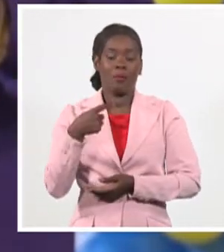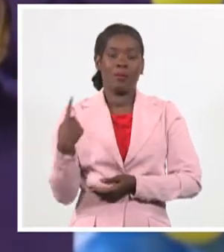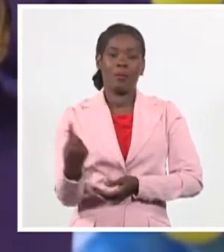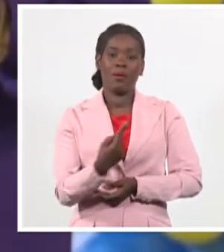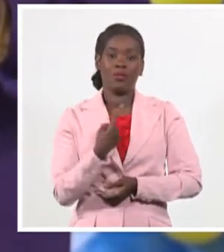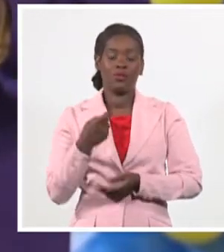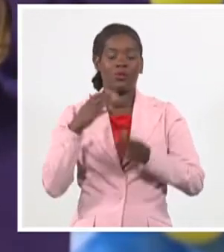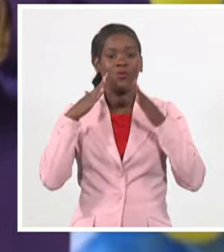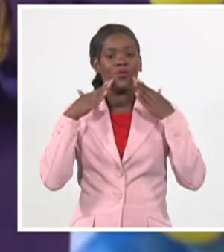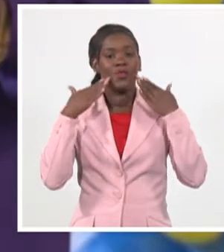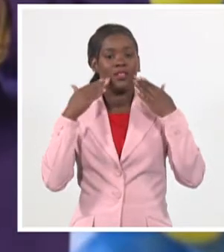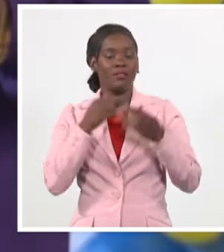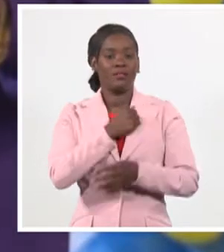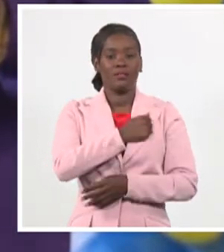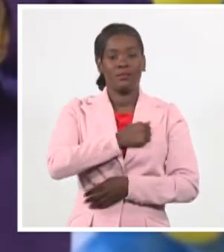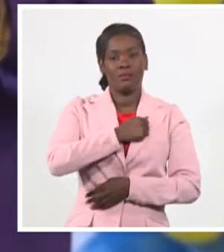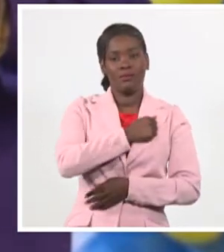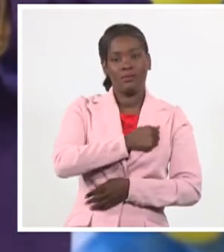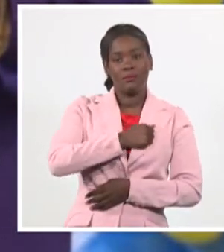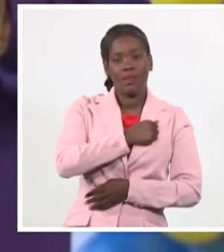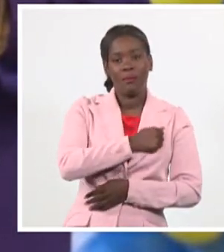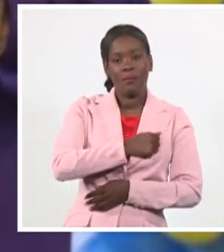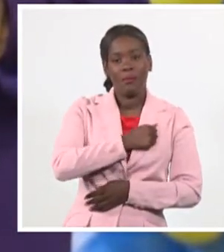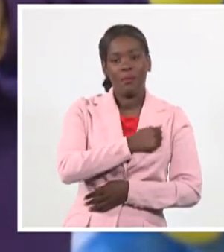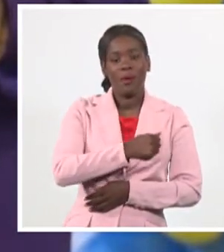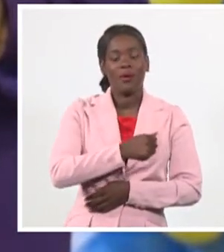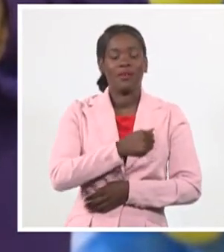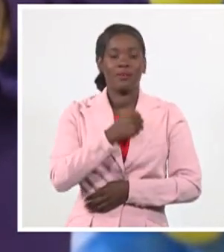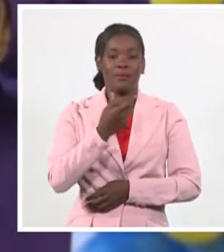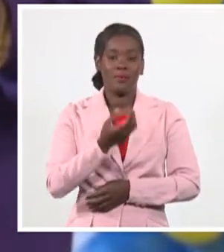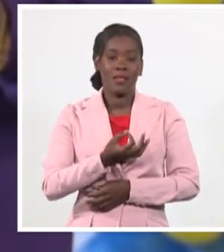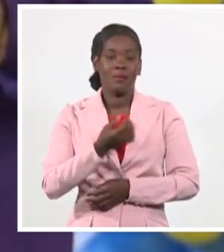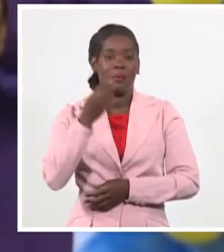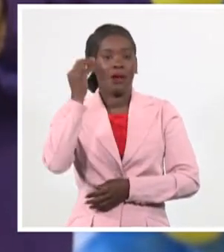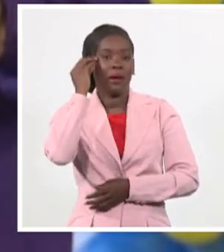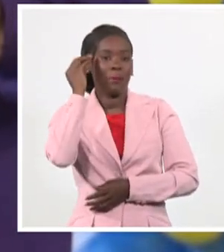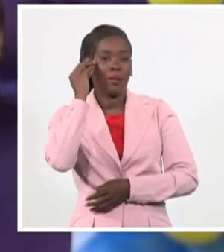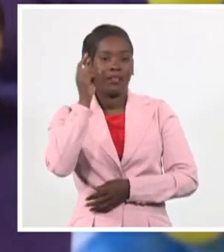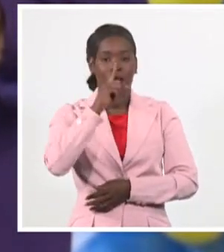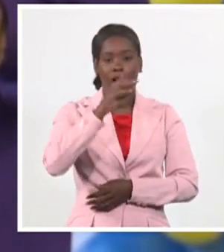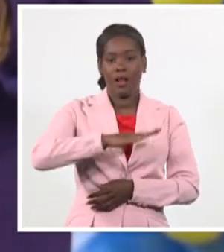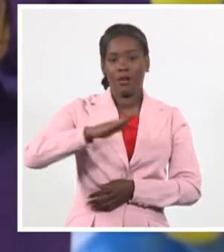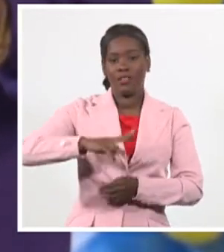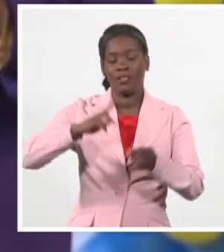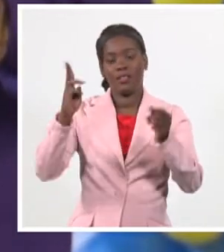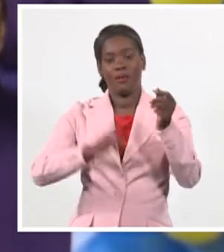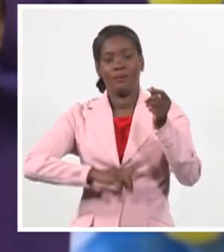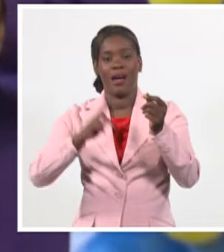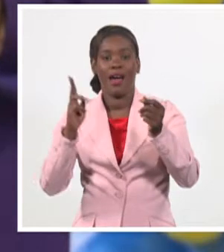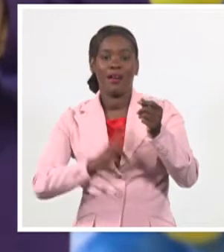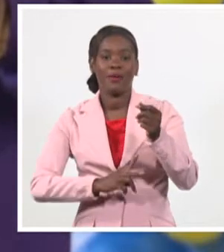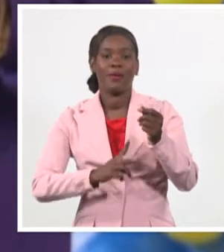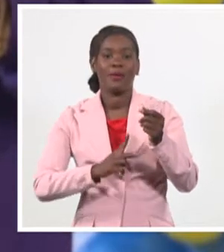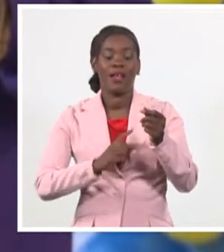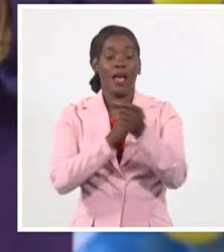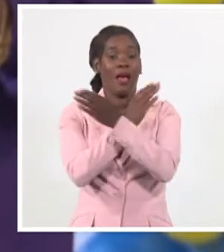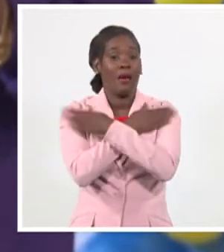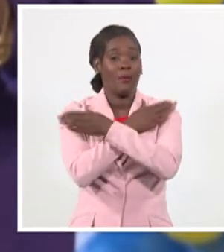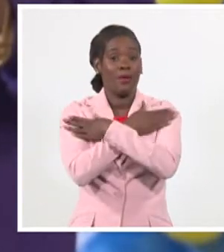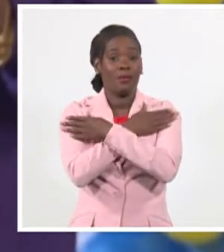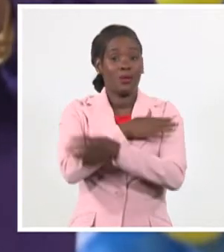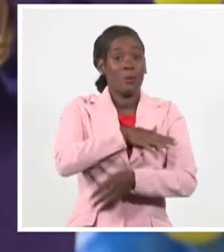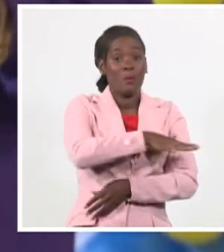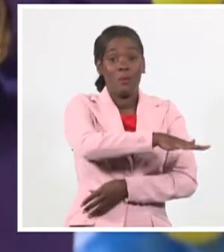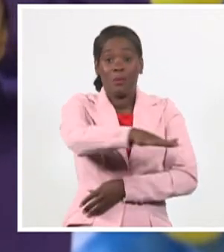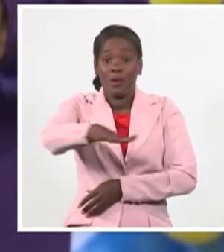amor en pleno a la vida desde los valores más nobles del ser humano. Un fuerte abrazo. Que nos